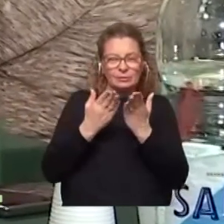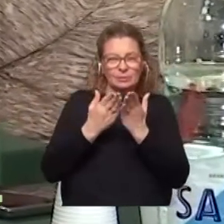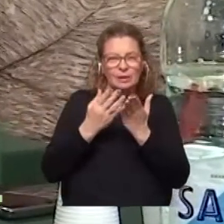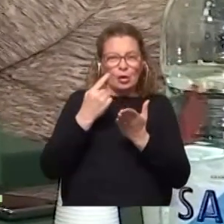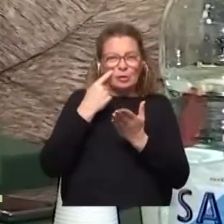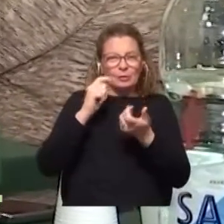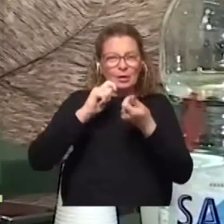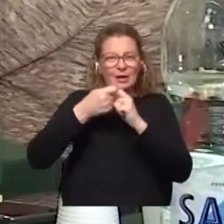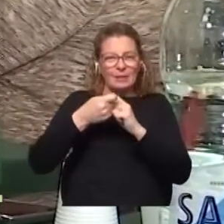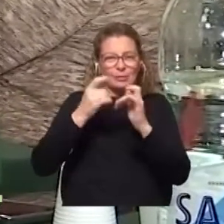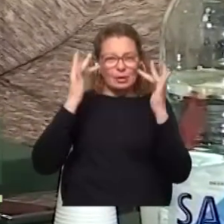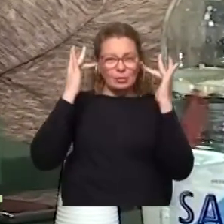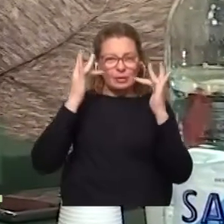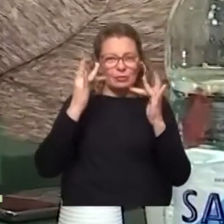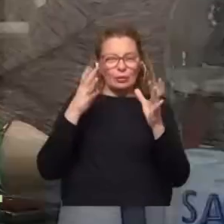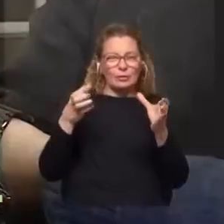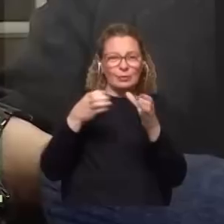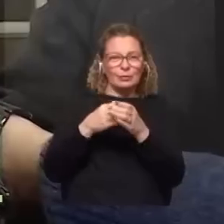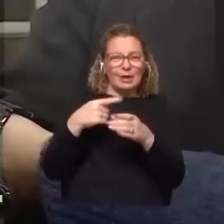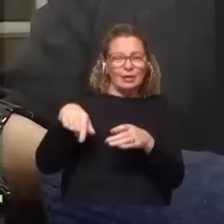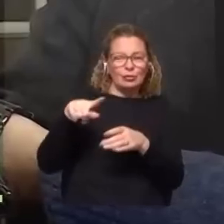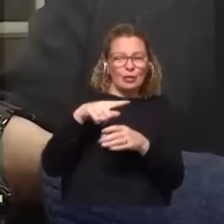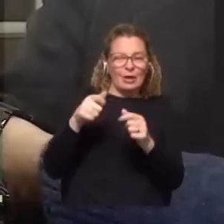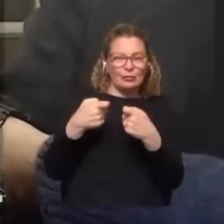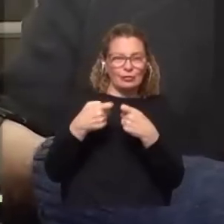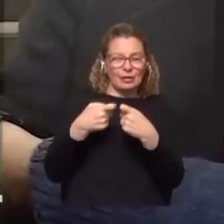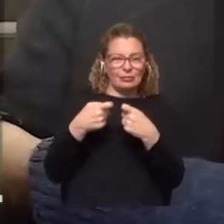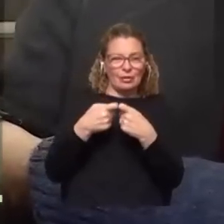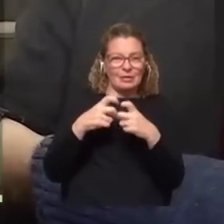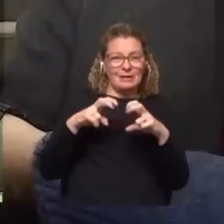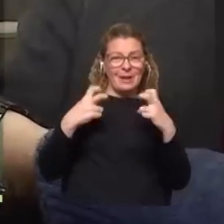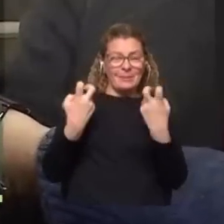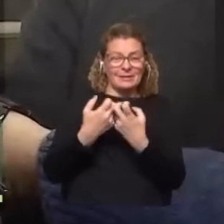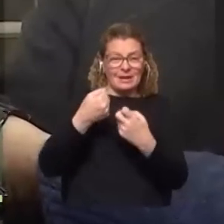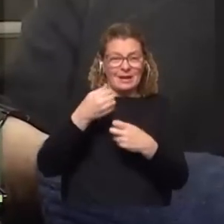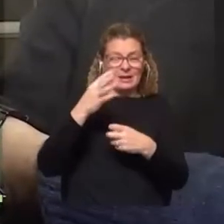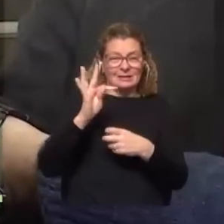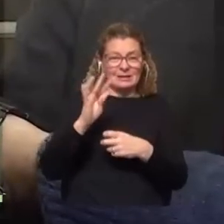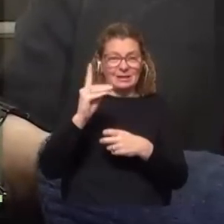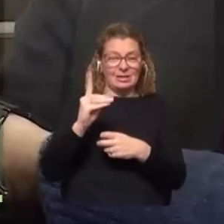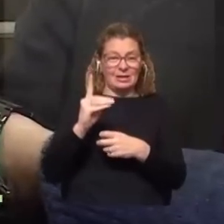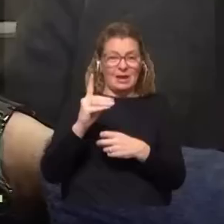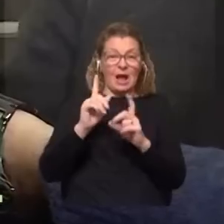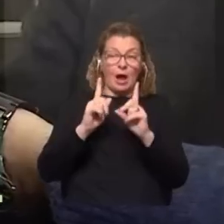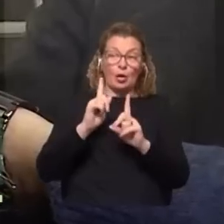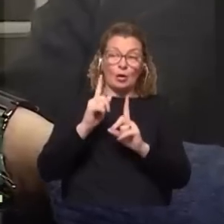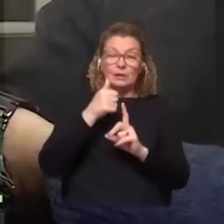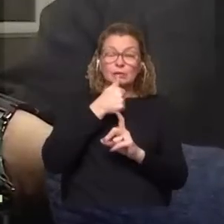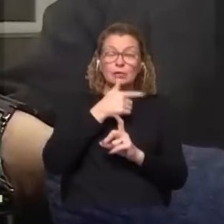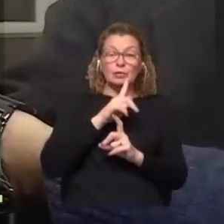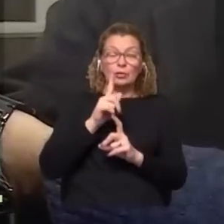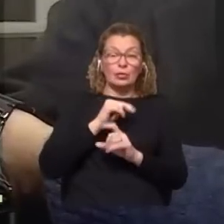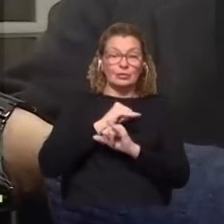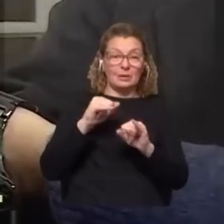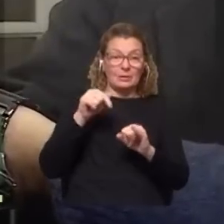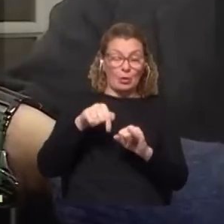y la transformación educativa y reunir a todas las asociaciones y además a la mesa de TV tiene un carácter histórico este trabajo no